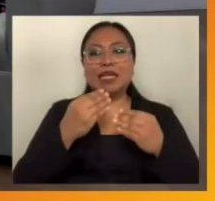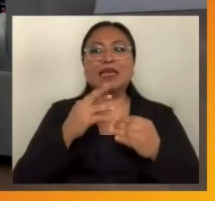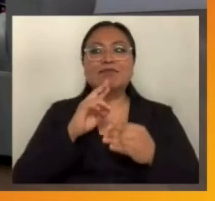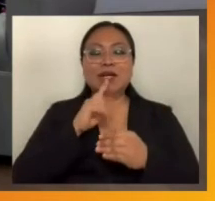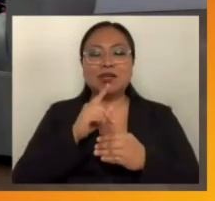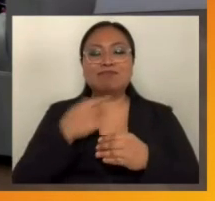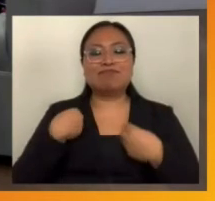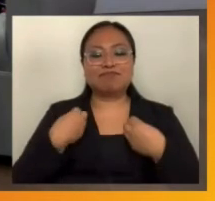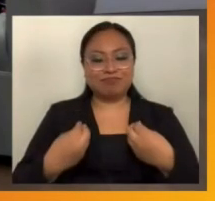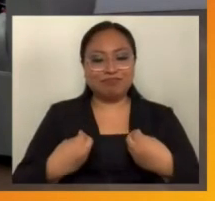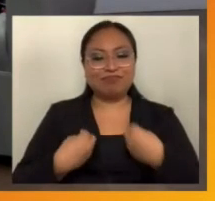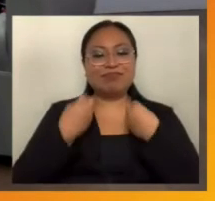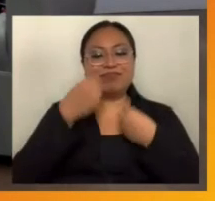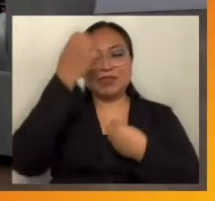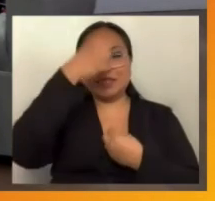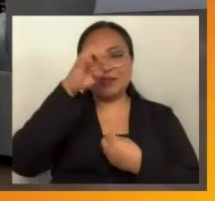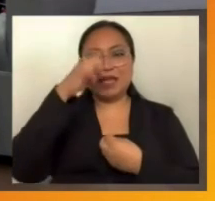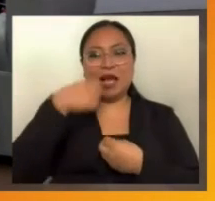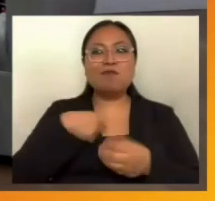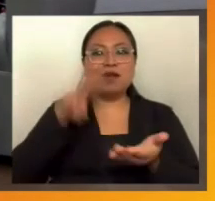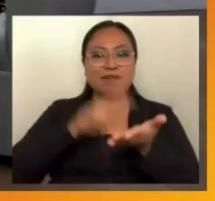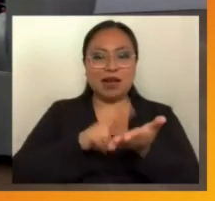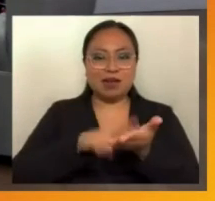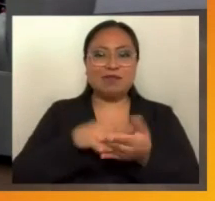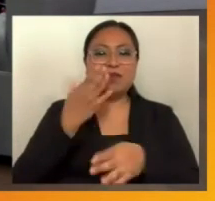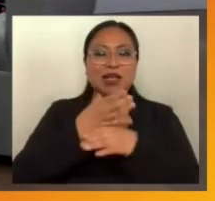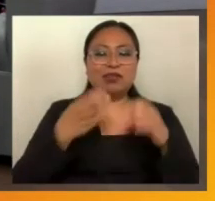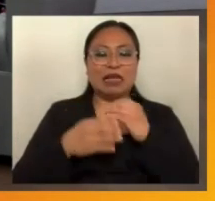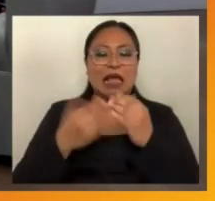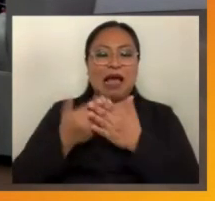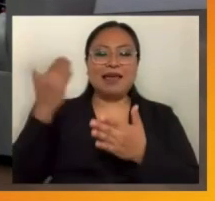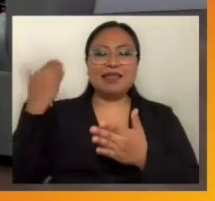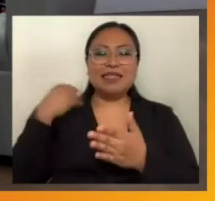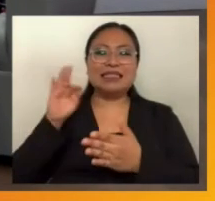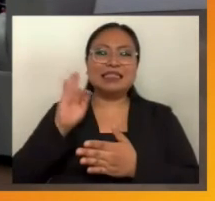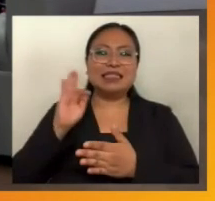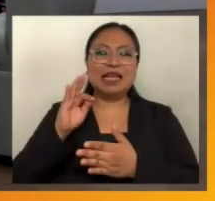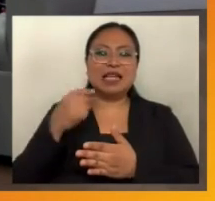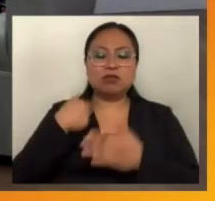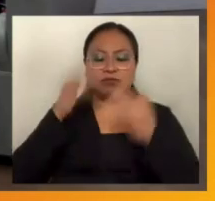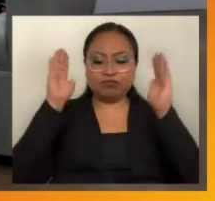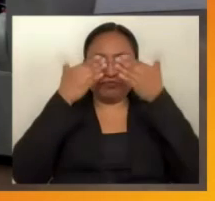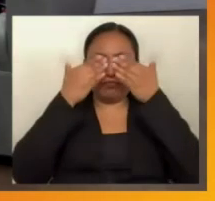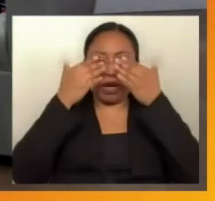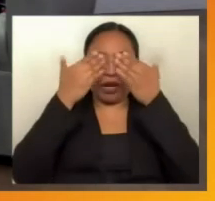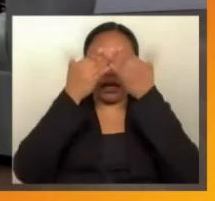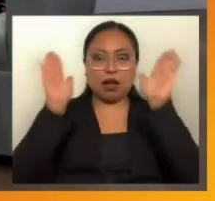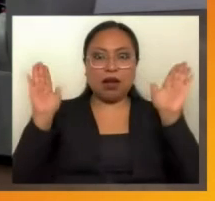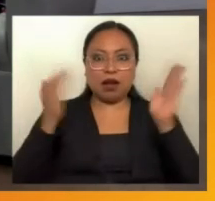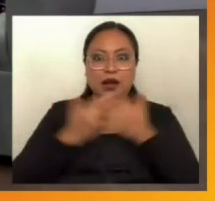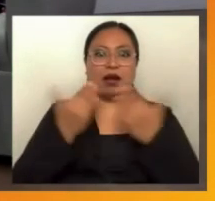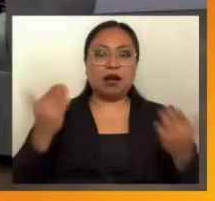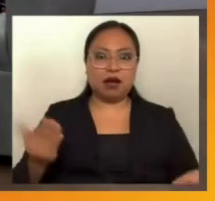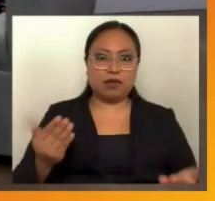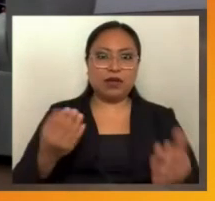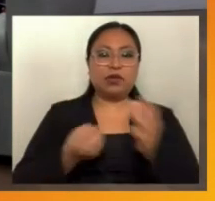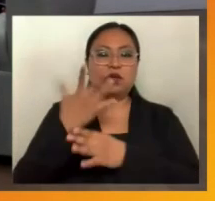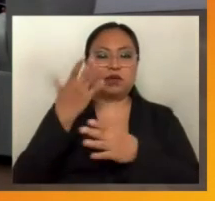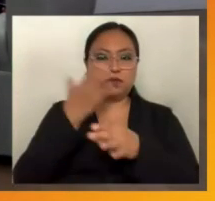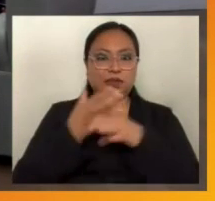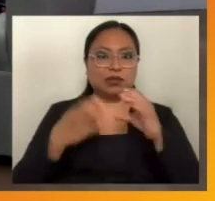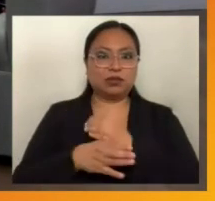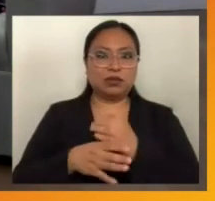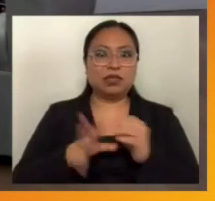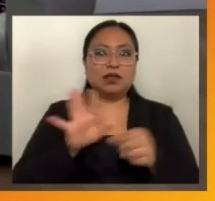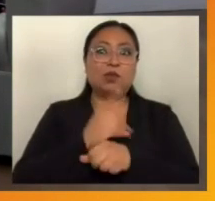Y sí, pues te ayuda a valorar muchas otras cosas más que antes no veías. Pues es que la verdad... todo